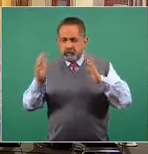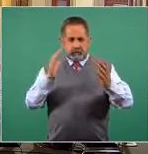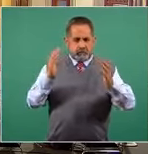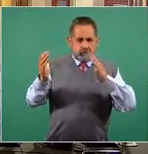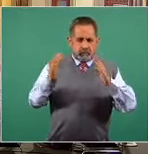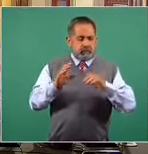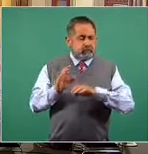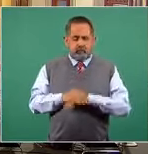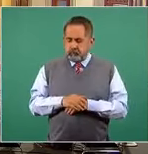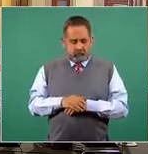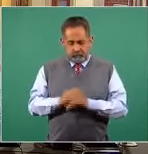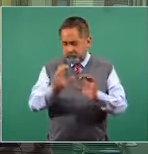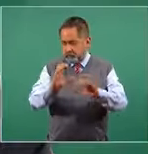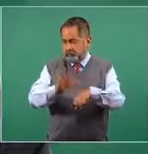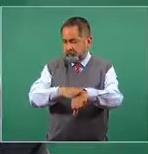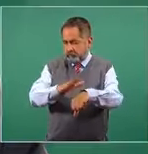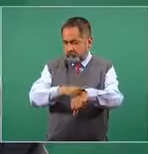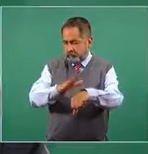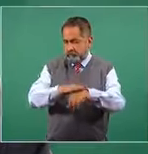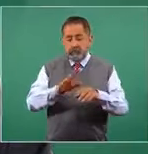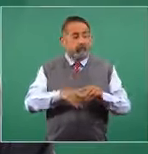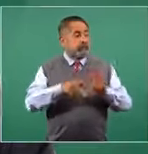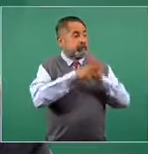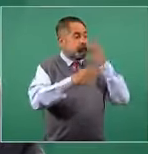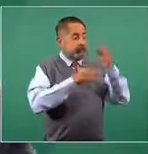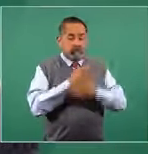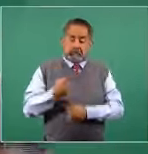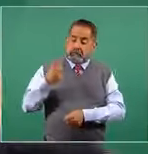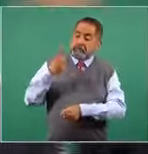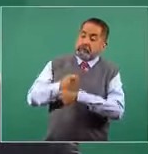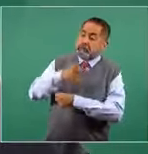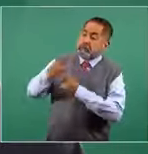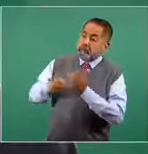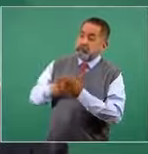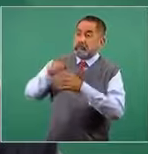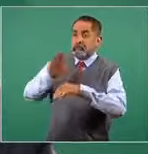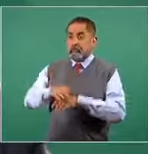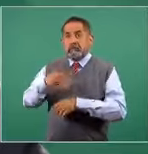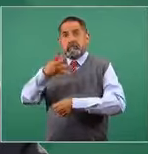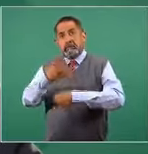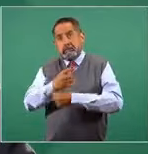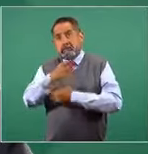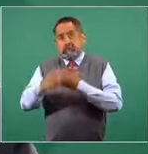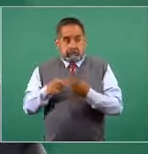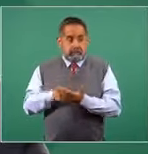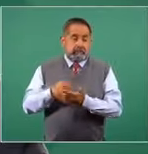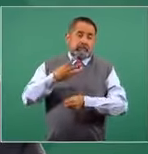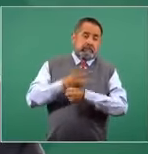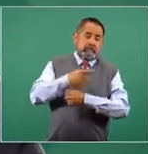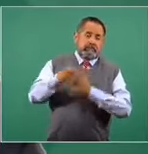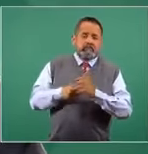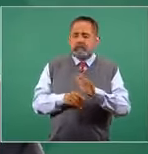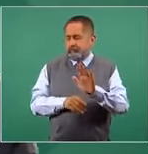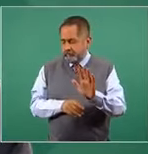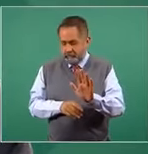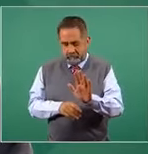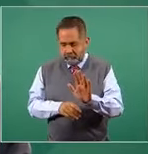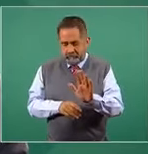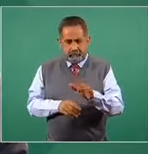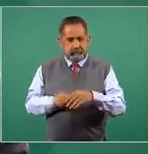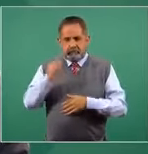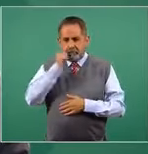comparaciones. Vemos a veces en la prensa estas oleadas de primer lugar en esto, cuarto lugar en aquello, tercer lugar en aquello. Casi siempre se